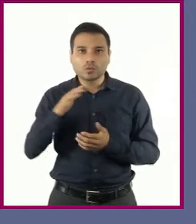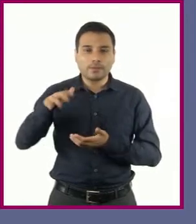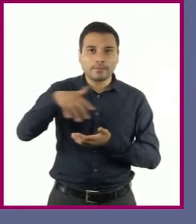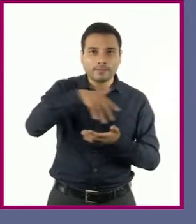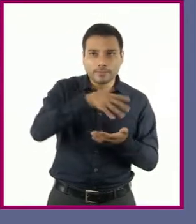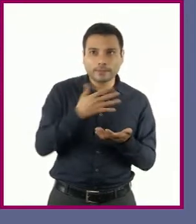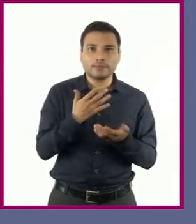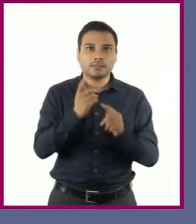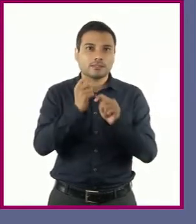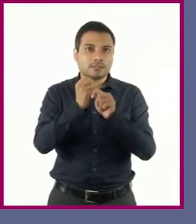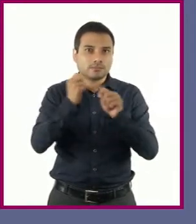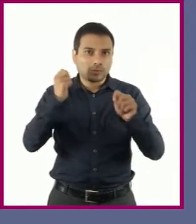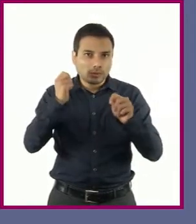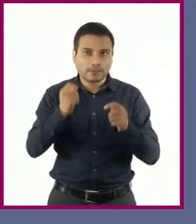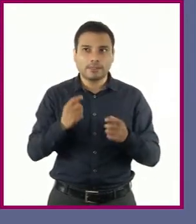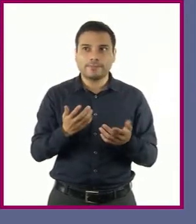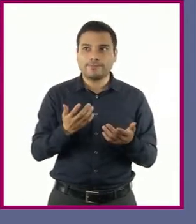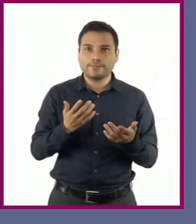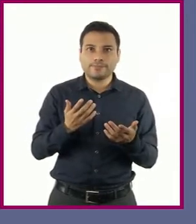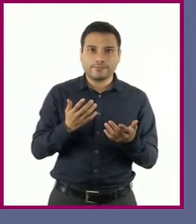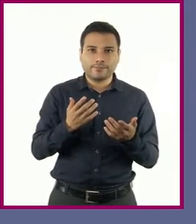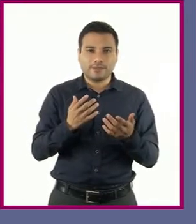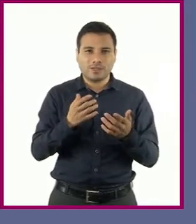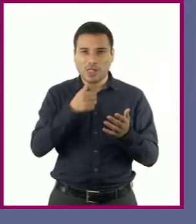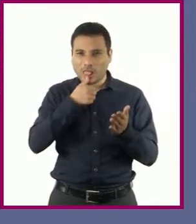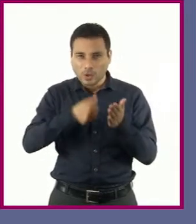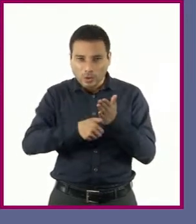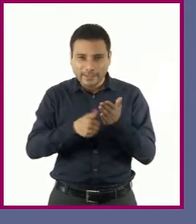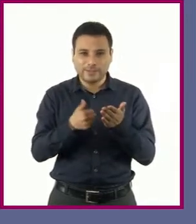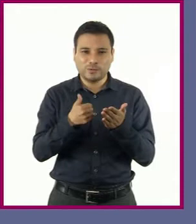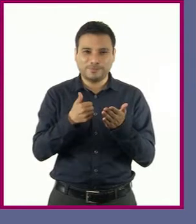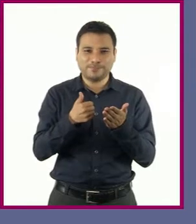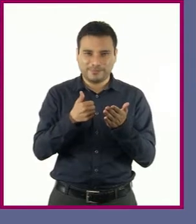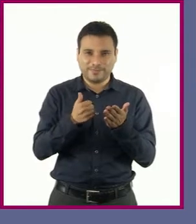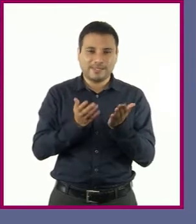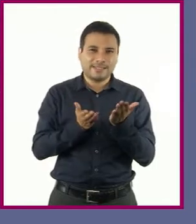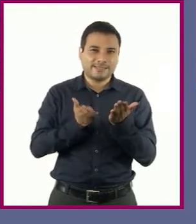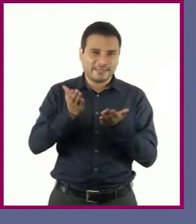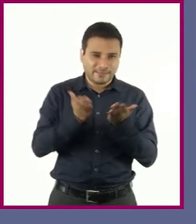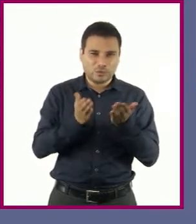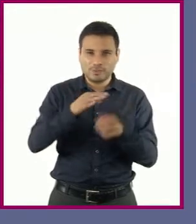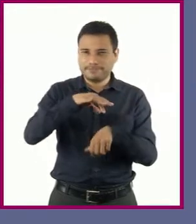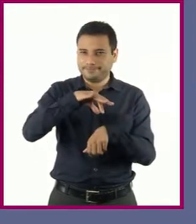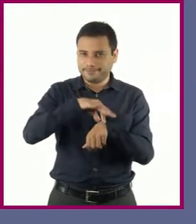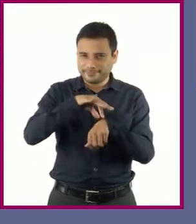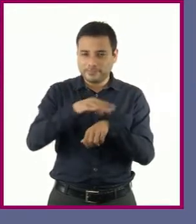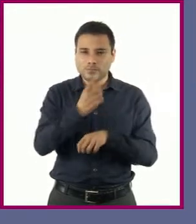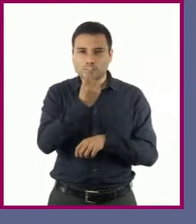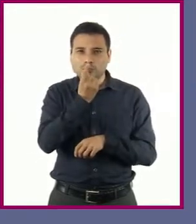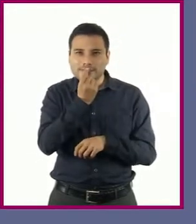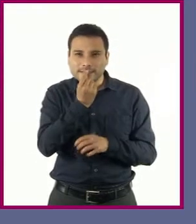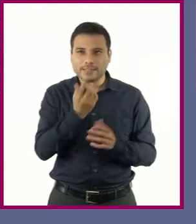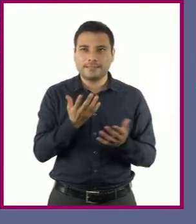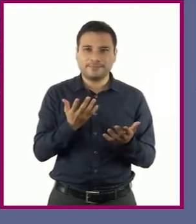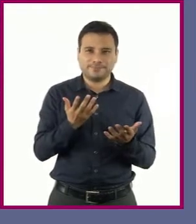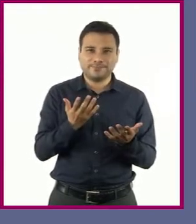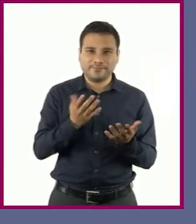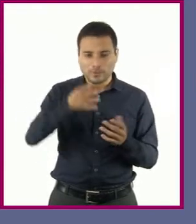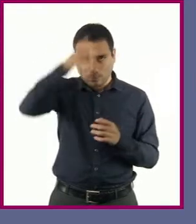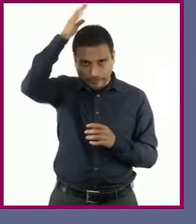transporte público, el correo y los servicios de salud y de seguridad pública, como la policía y los